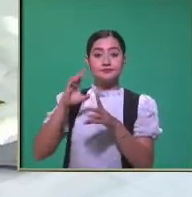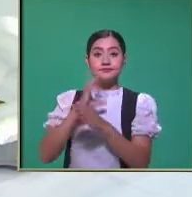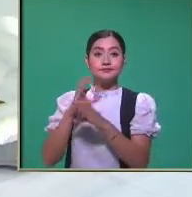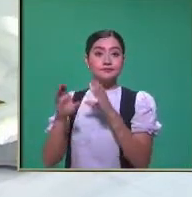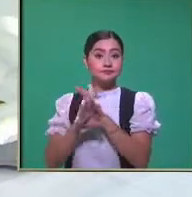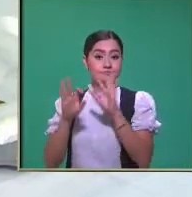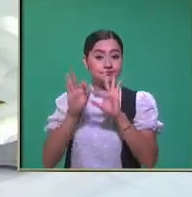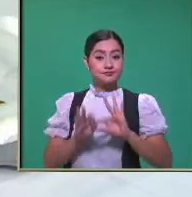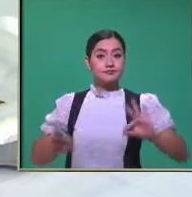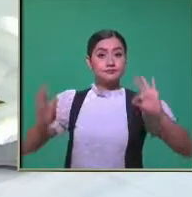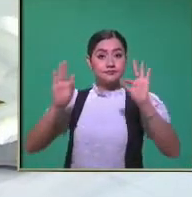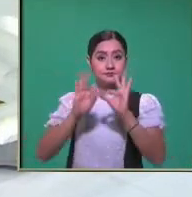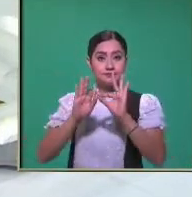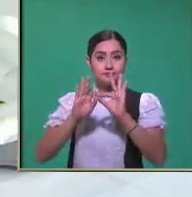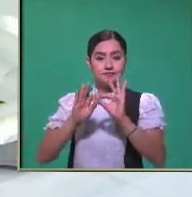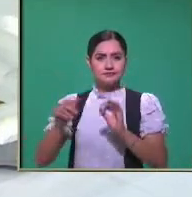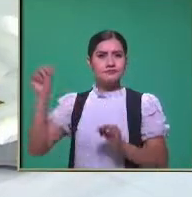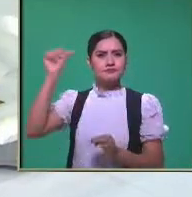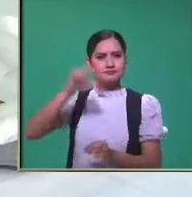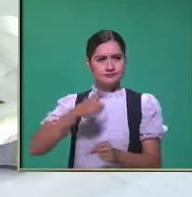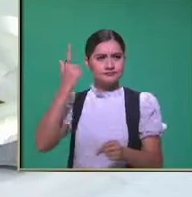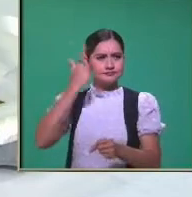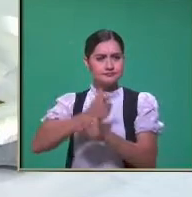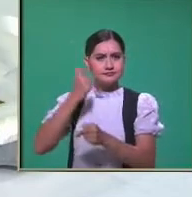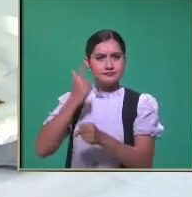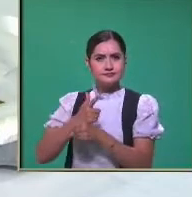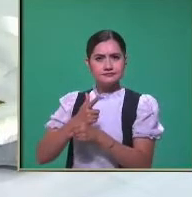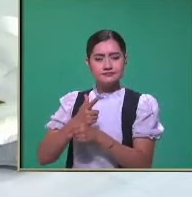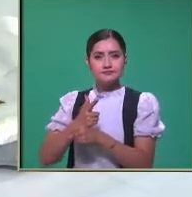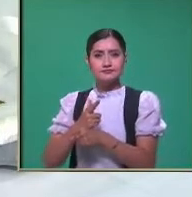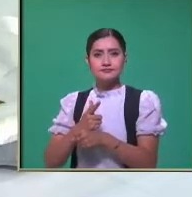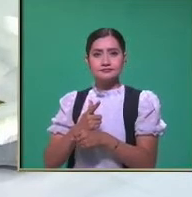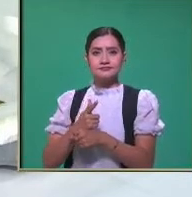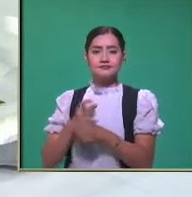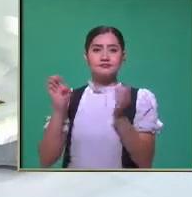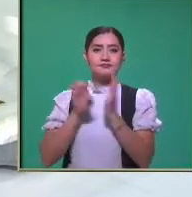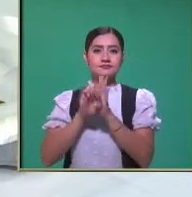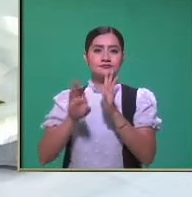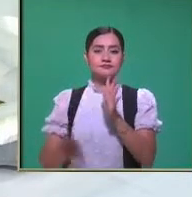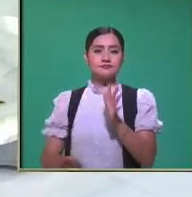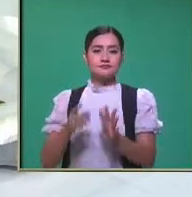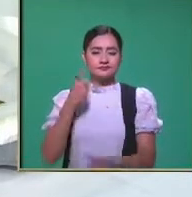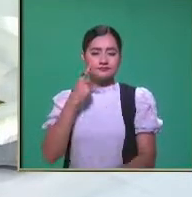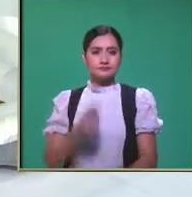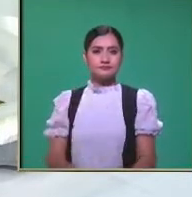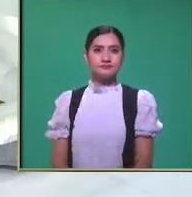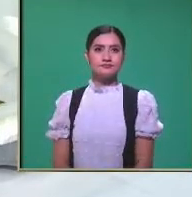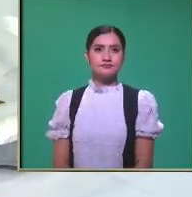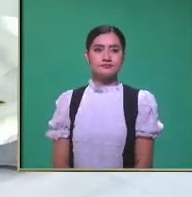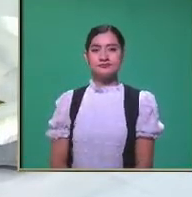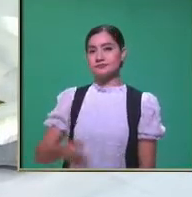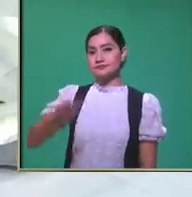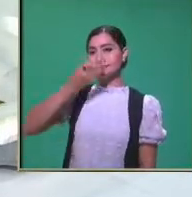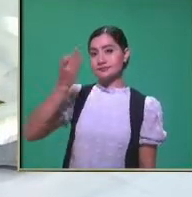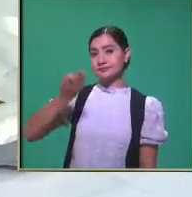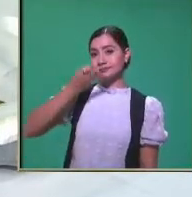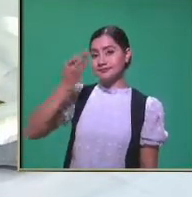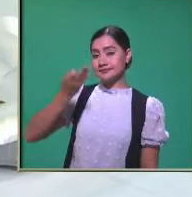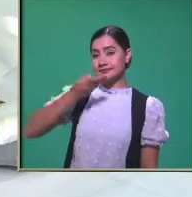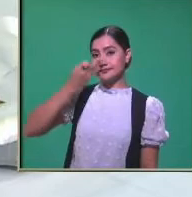jugar. ¿Qué encontramos nosotros? Pues nosotros encontramos, aquí está por aquí, algunas flores.